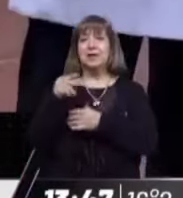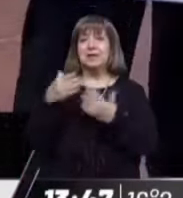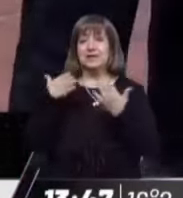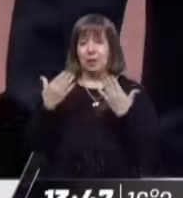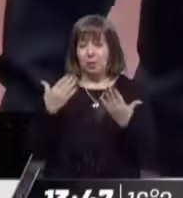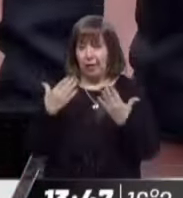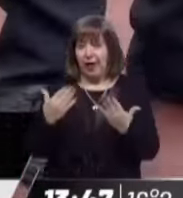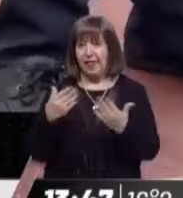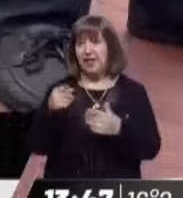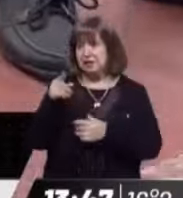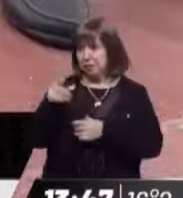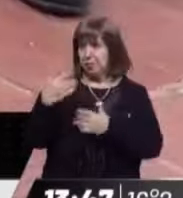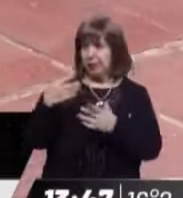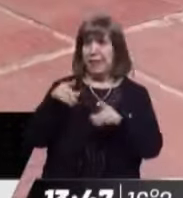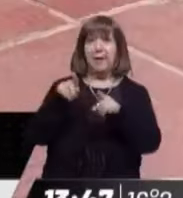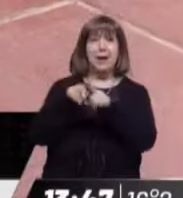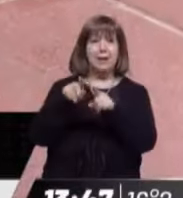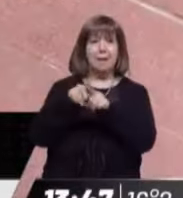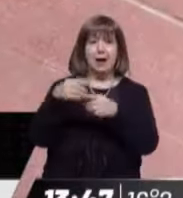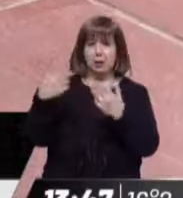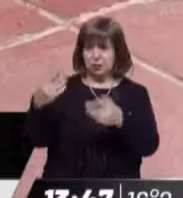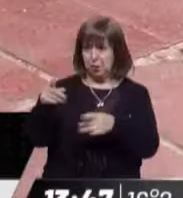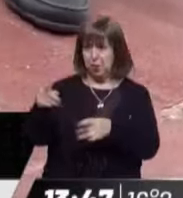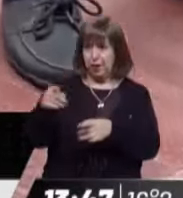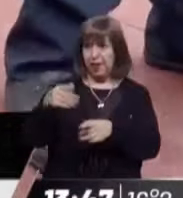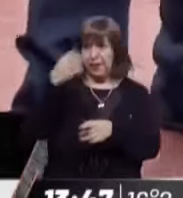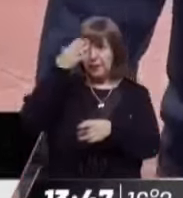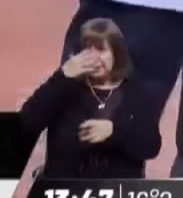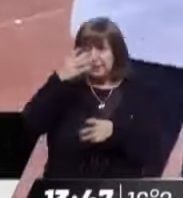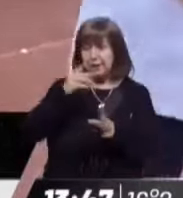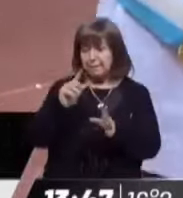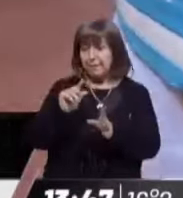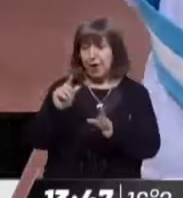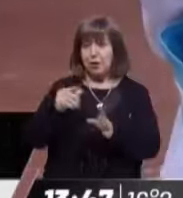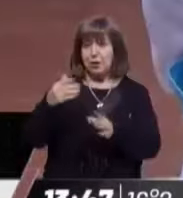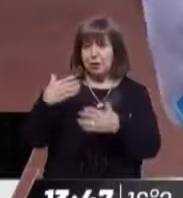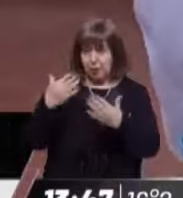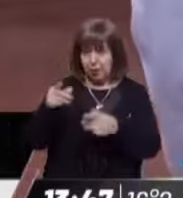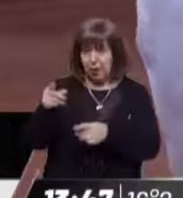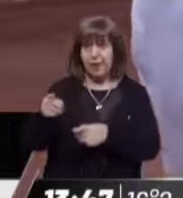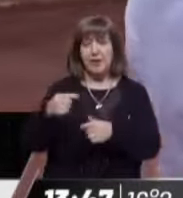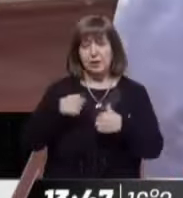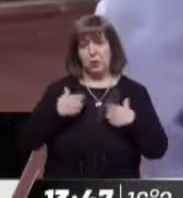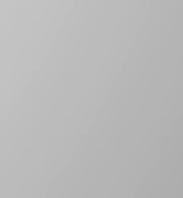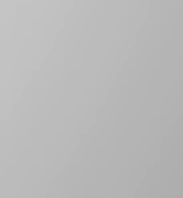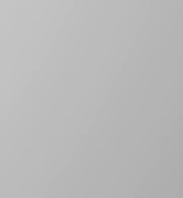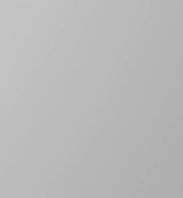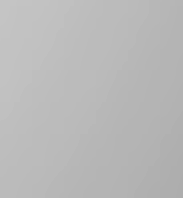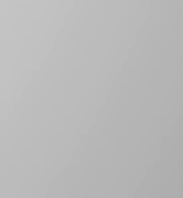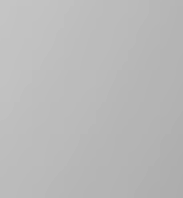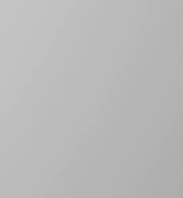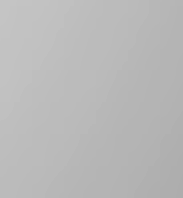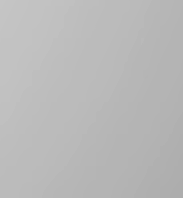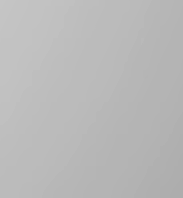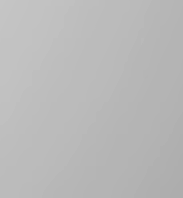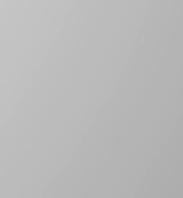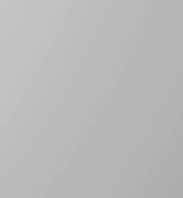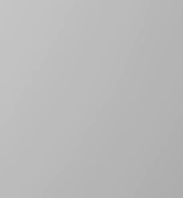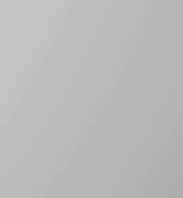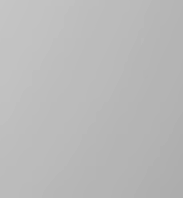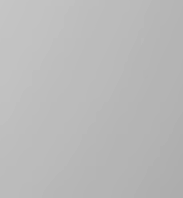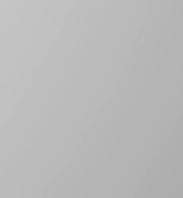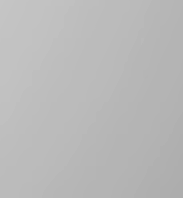puede, si él lo logra, todos podemos, la verdad que nos inspira día a día, así que el Bauti es lo más grande que hay.